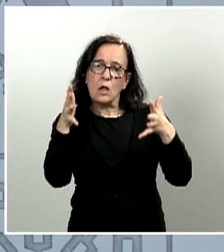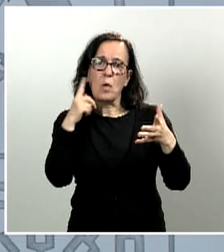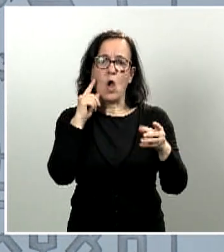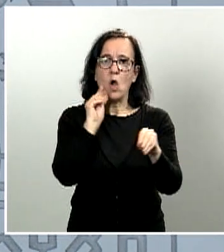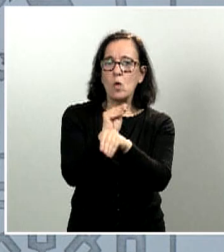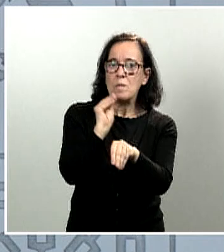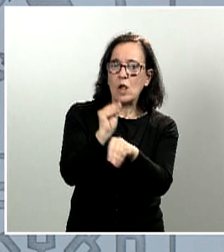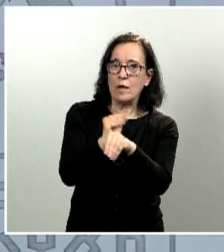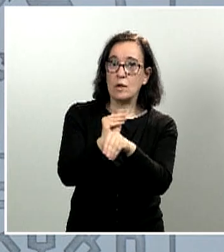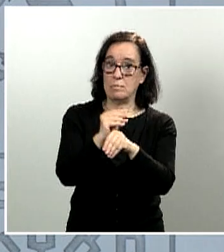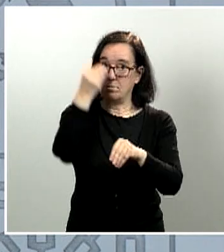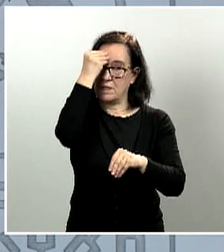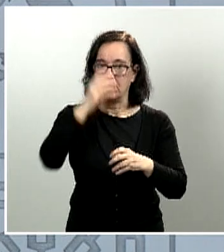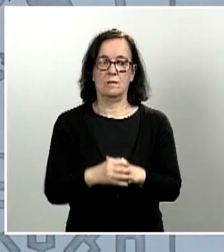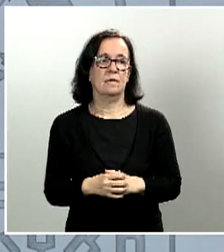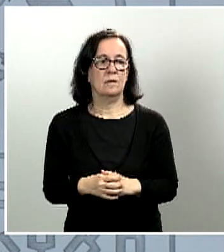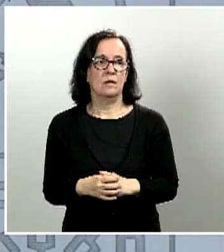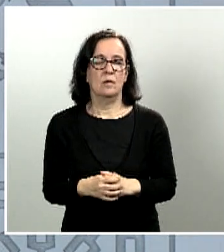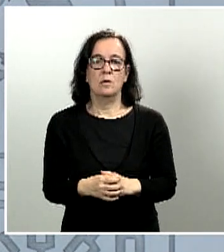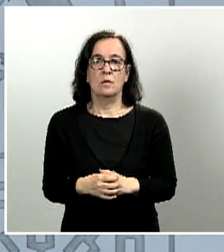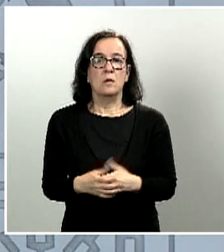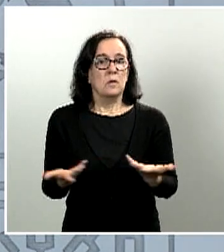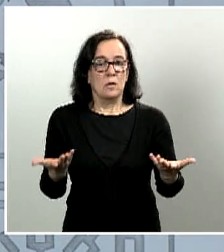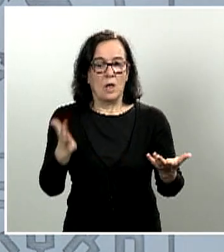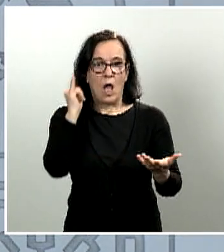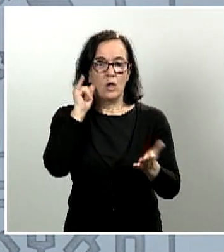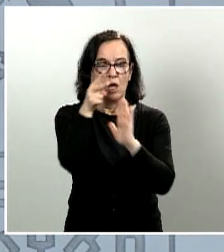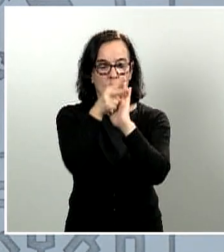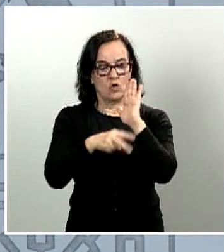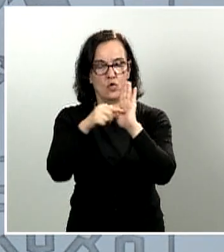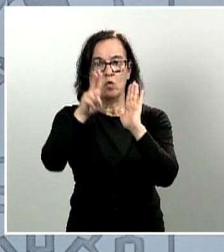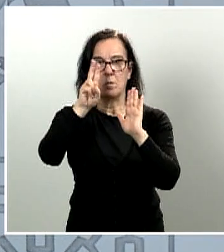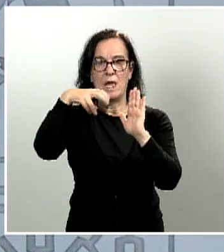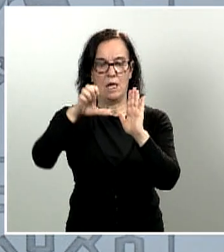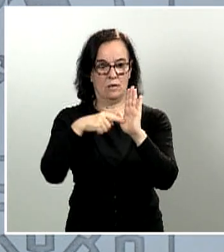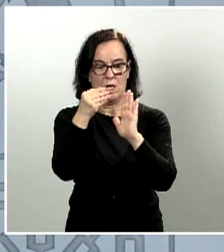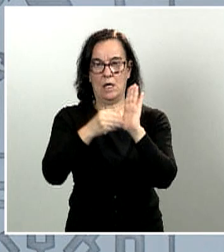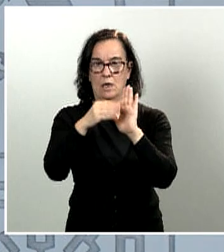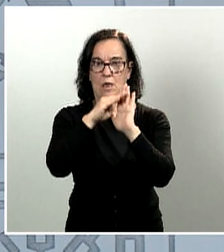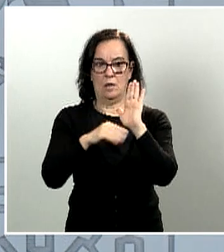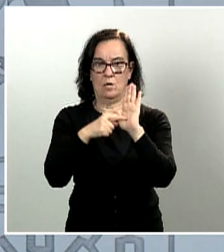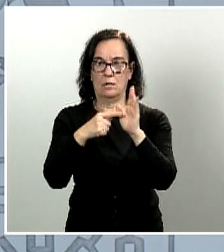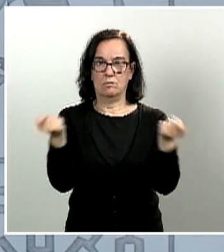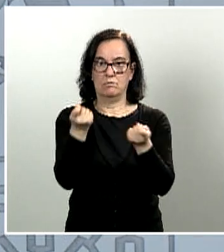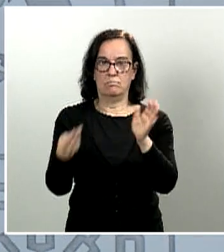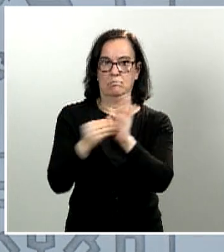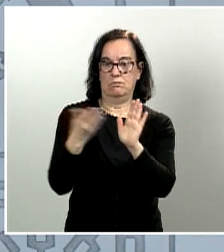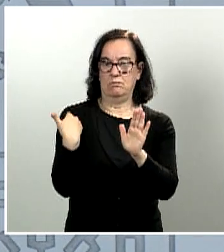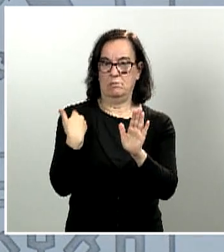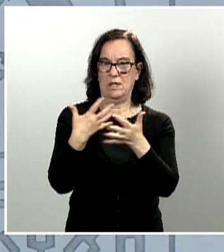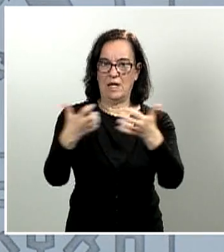respecto? Bueno, si no me equivoco, hay una norma UNE que se publicó recientemente o que se redactó y se